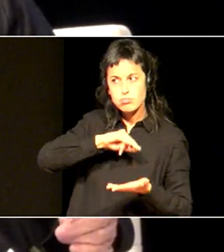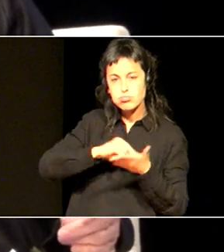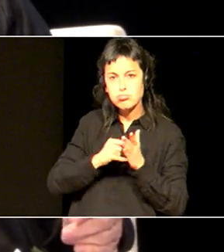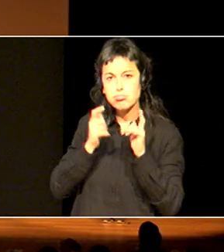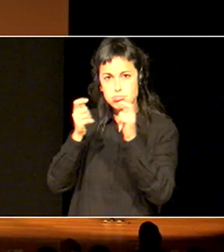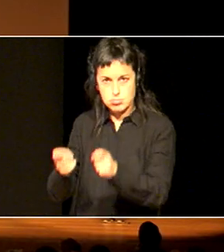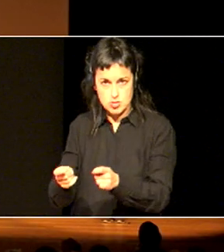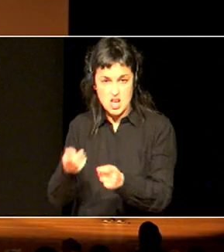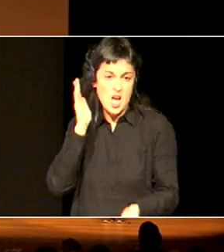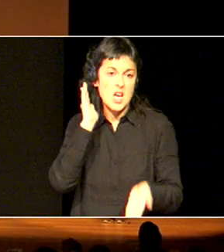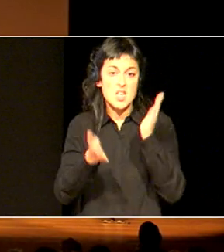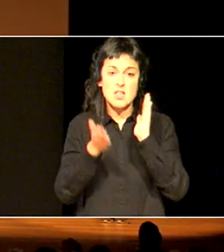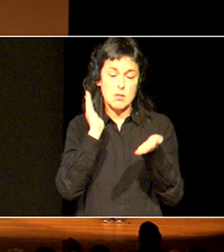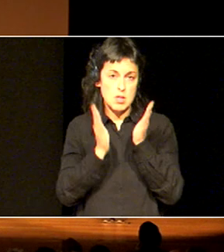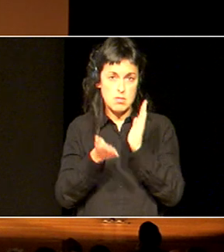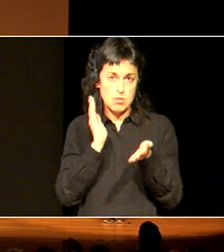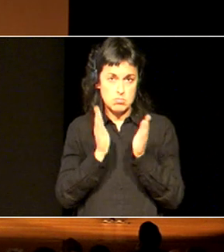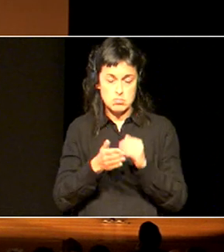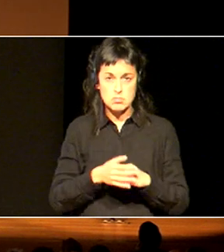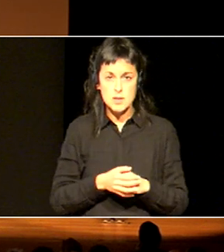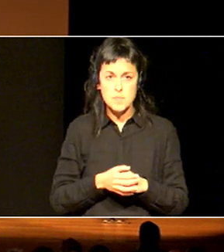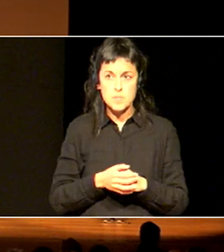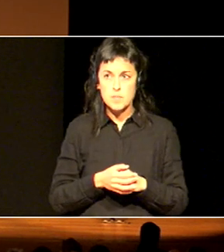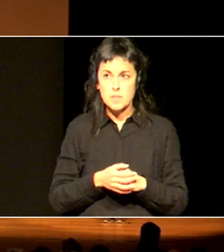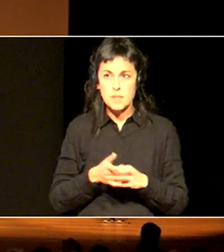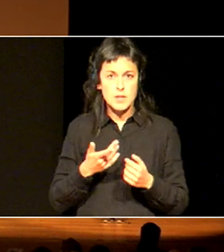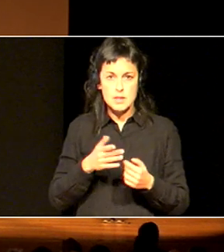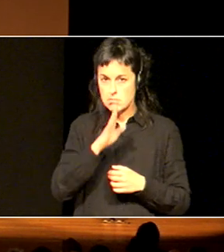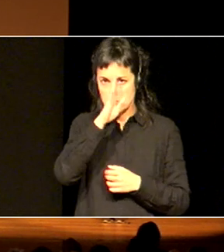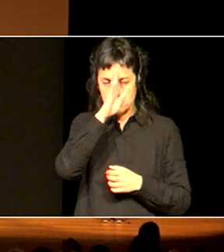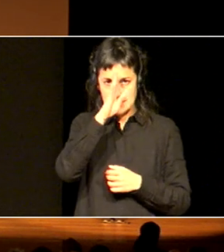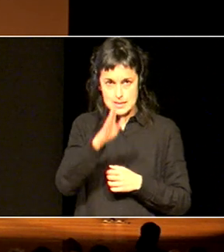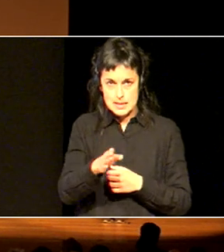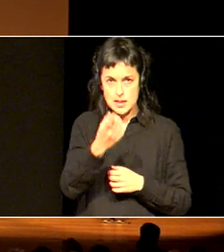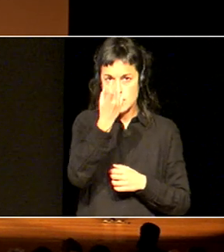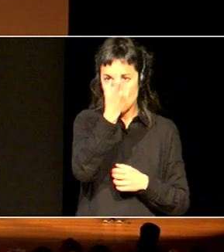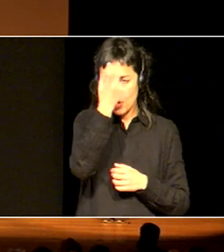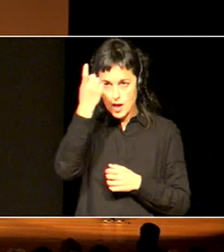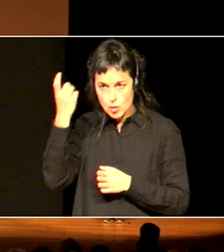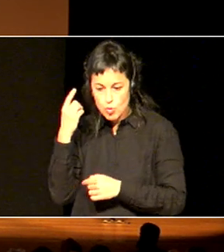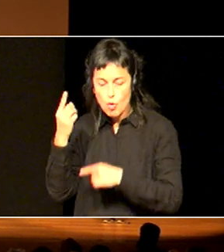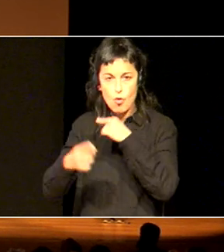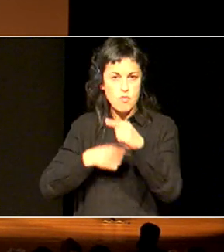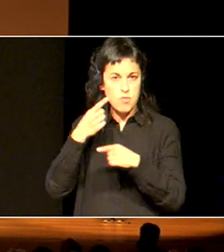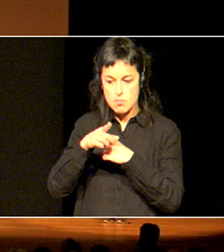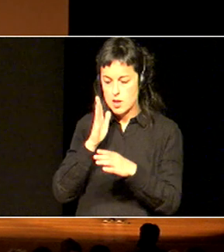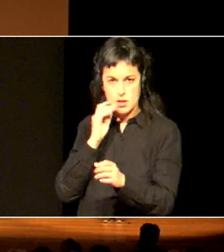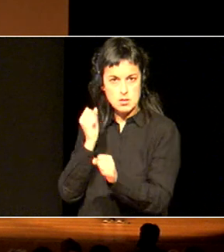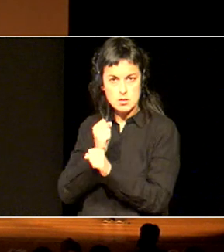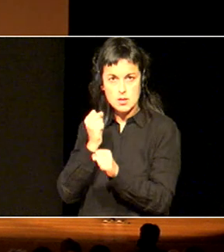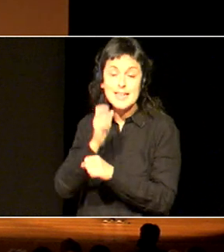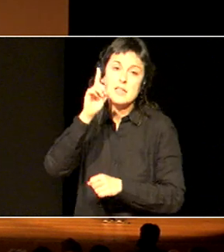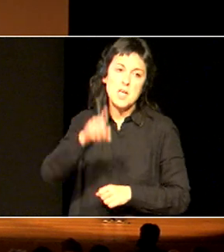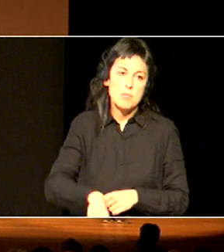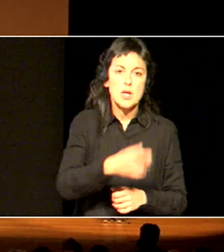Interventzio terapeutiko bat da, zuzenean lan egiten dut ikasleekin, familiekin, eta baita ere, ba,